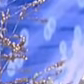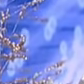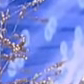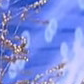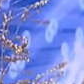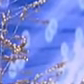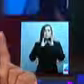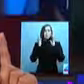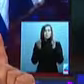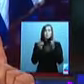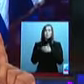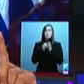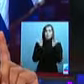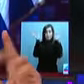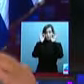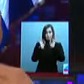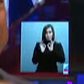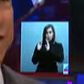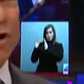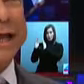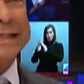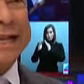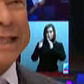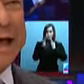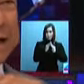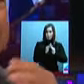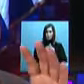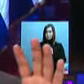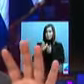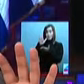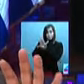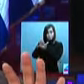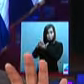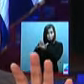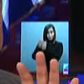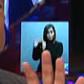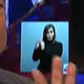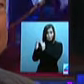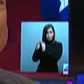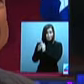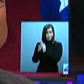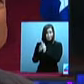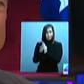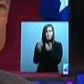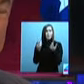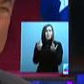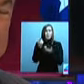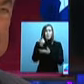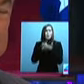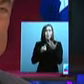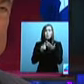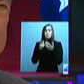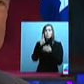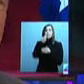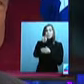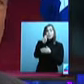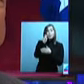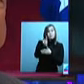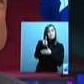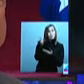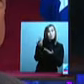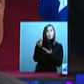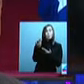embarazadas? Correcto. Lo que es indolente, es inhumano. Lo que hay que tratar es de evitar la trata de personas, que es un